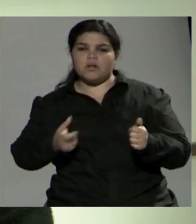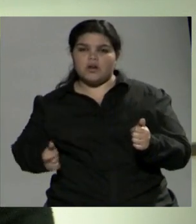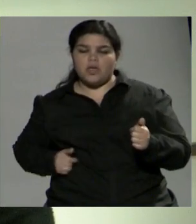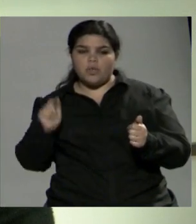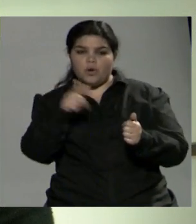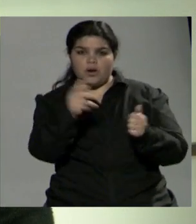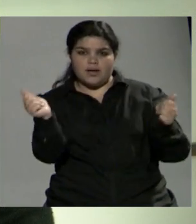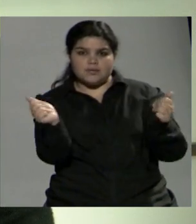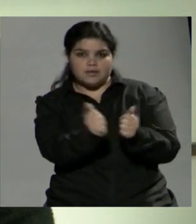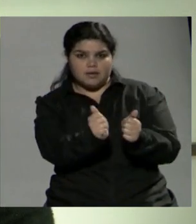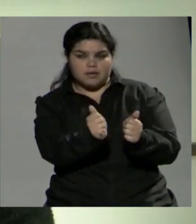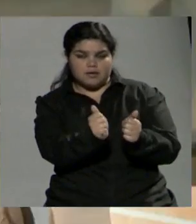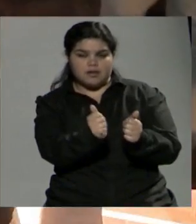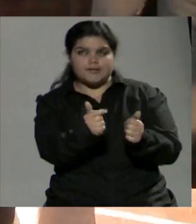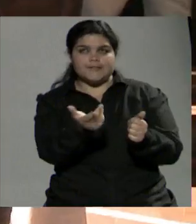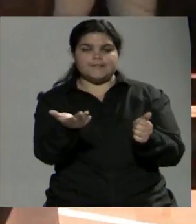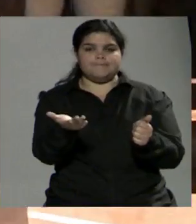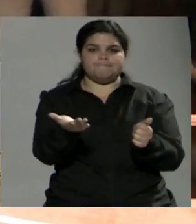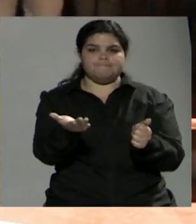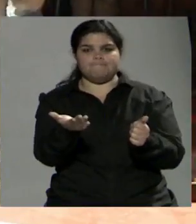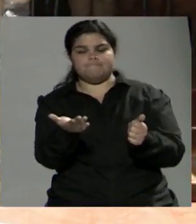consultora y encuestóloga local.